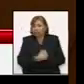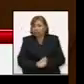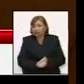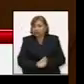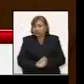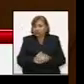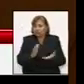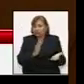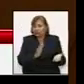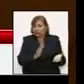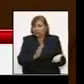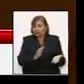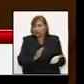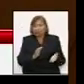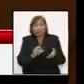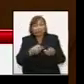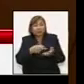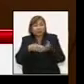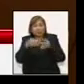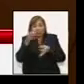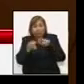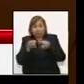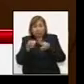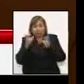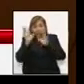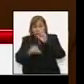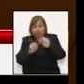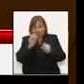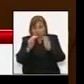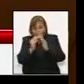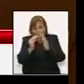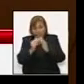la diligencia judicial de allanamiento